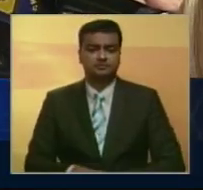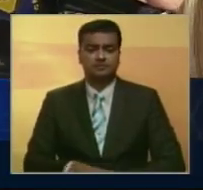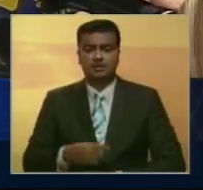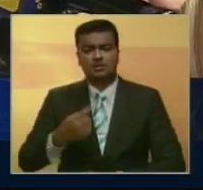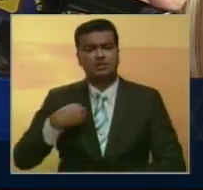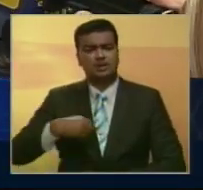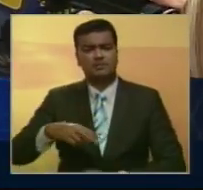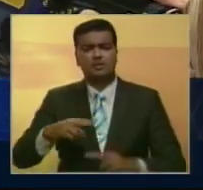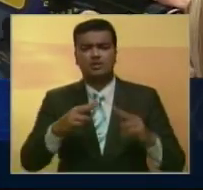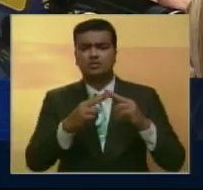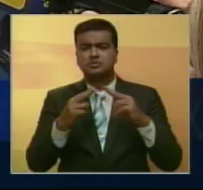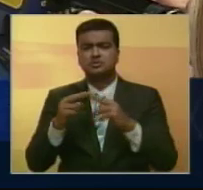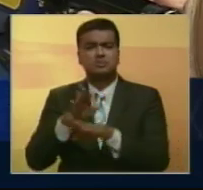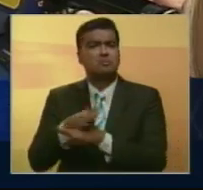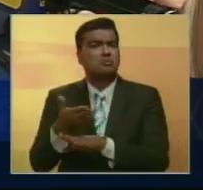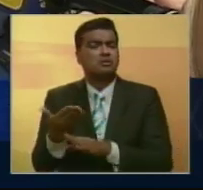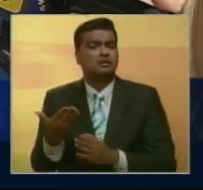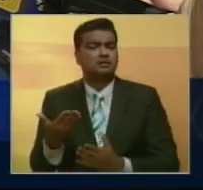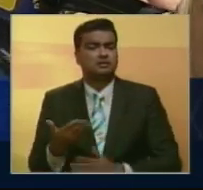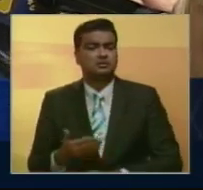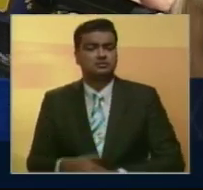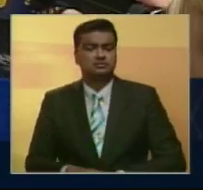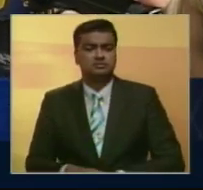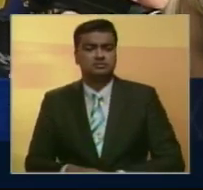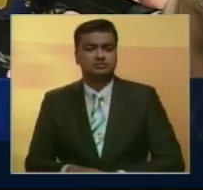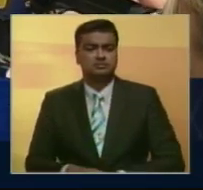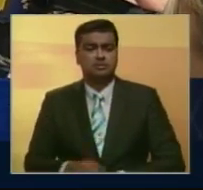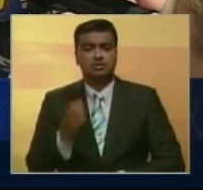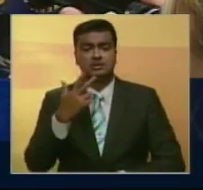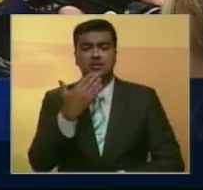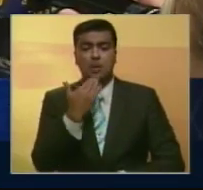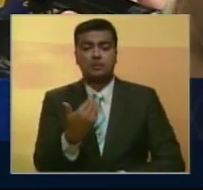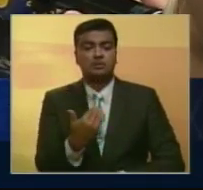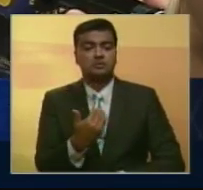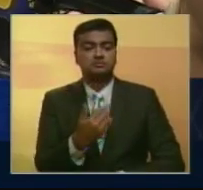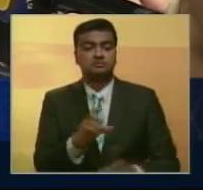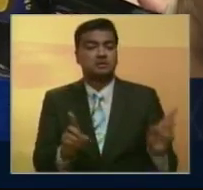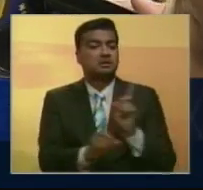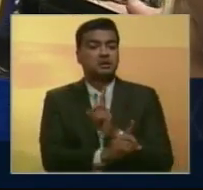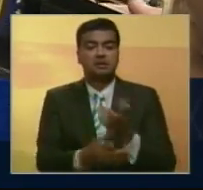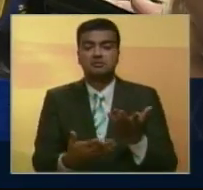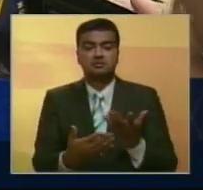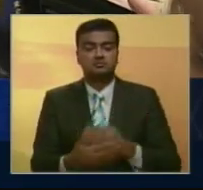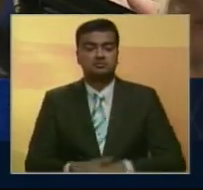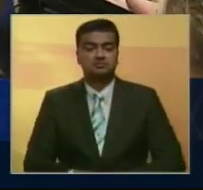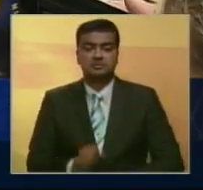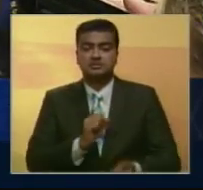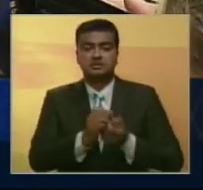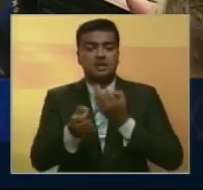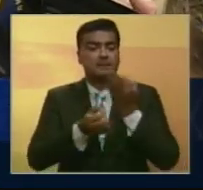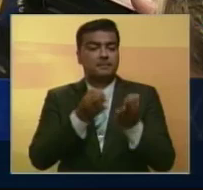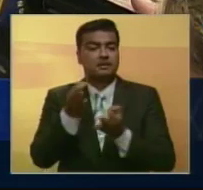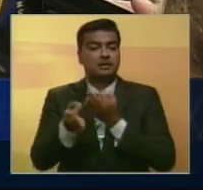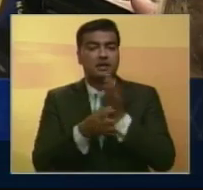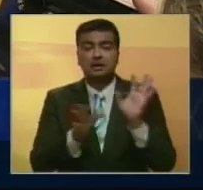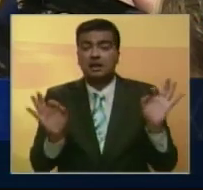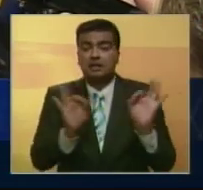Conocimiento, cuál es la motivación, por tercera vez se difiere sin justificación racional.